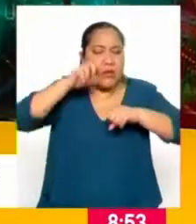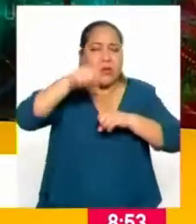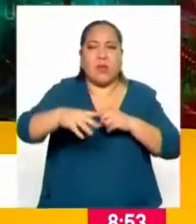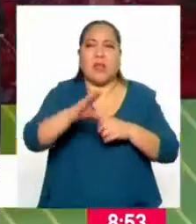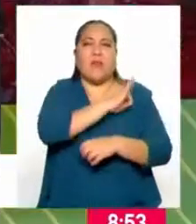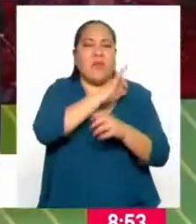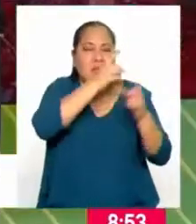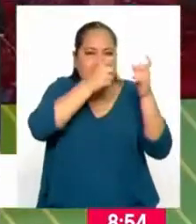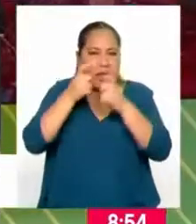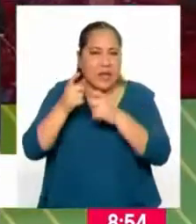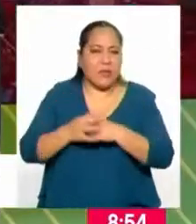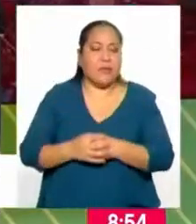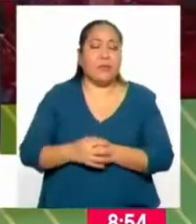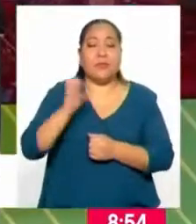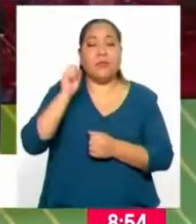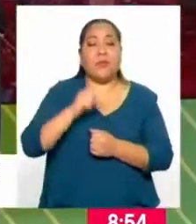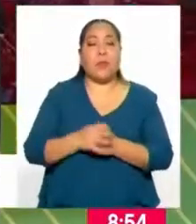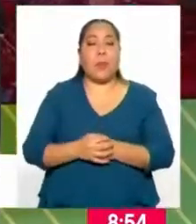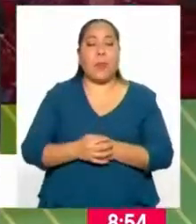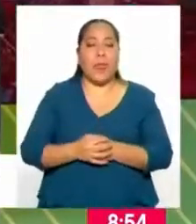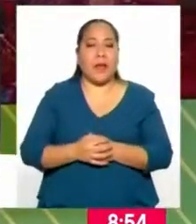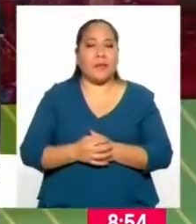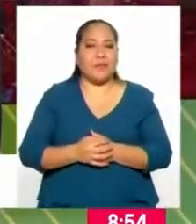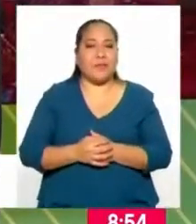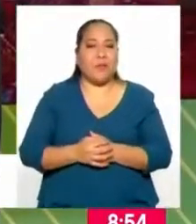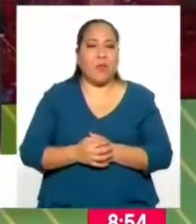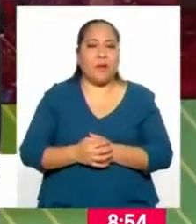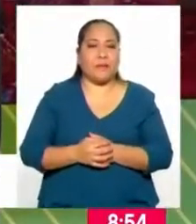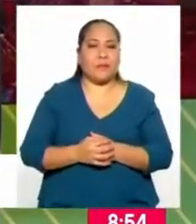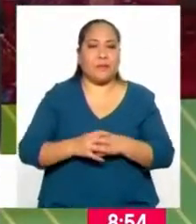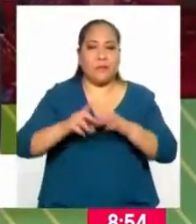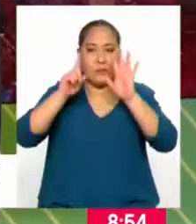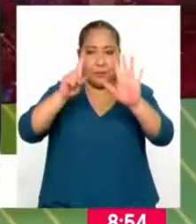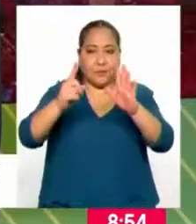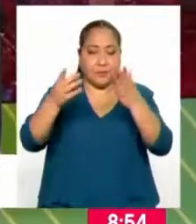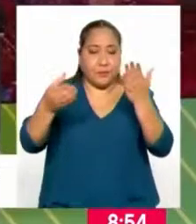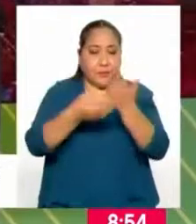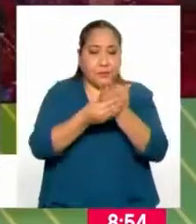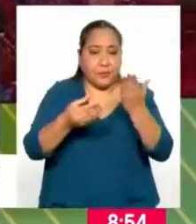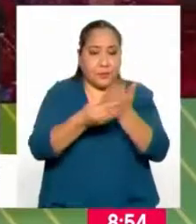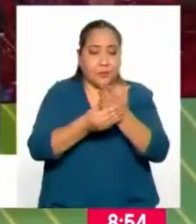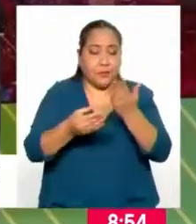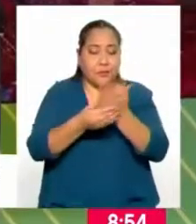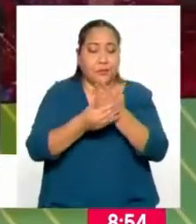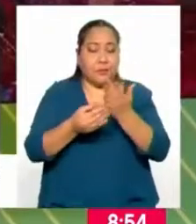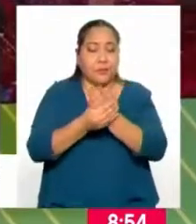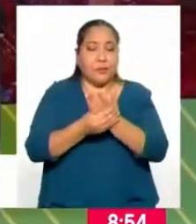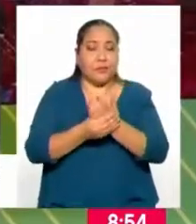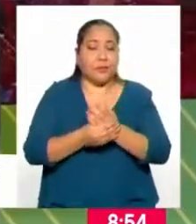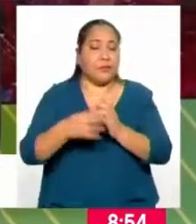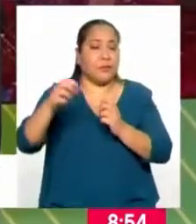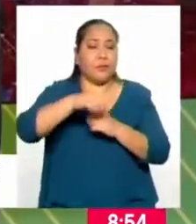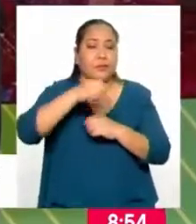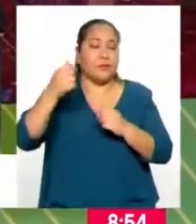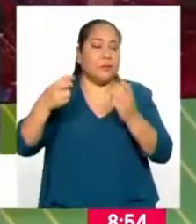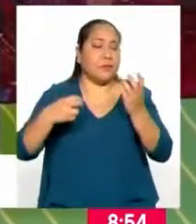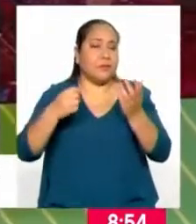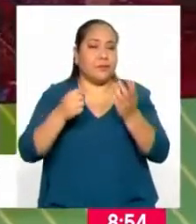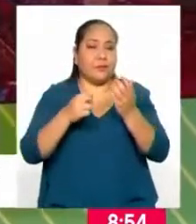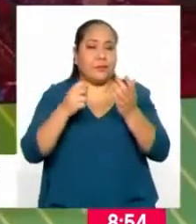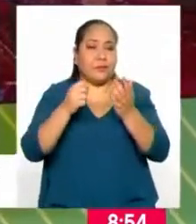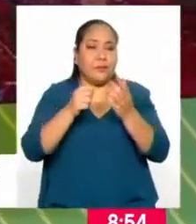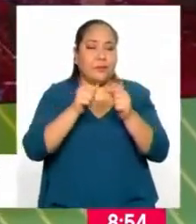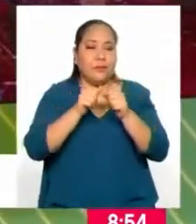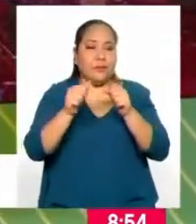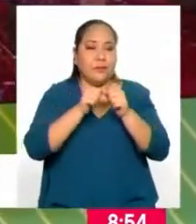la Fiscalía? Sí, hay 6 carpetas que se han abierto. El otro número de carpetas que se había